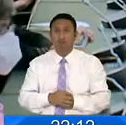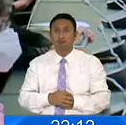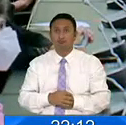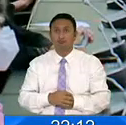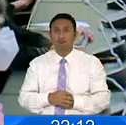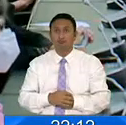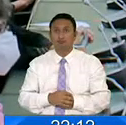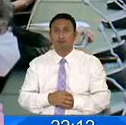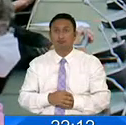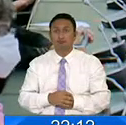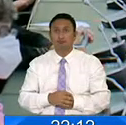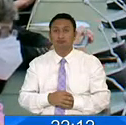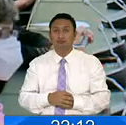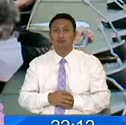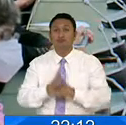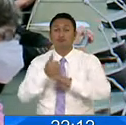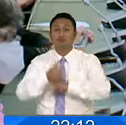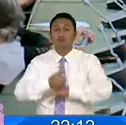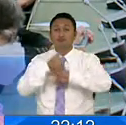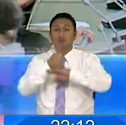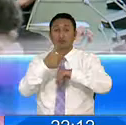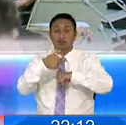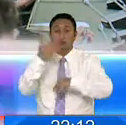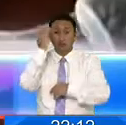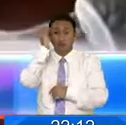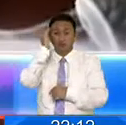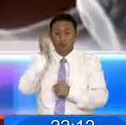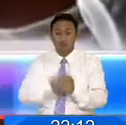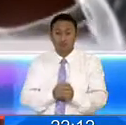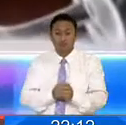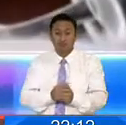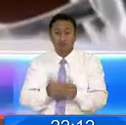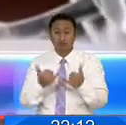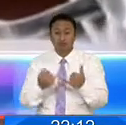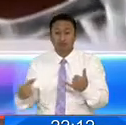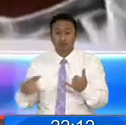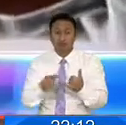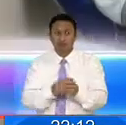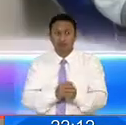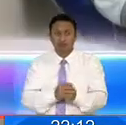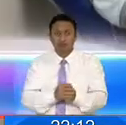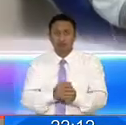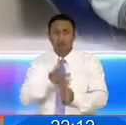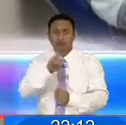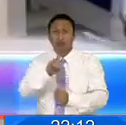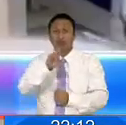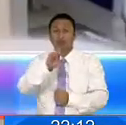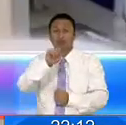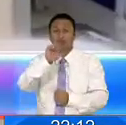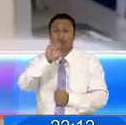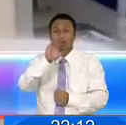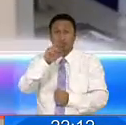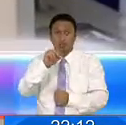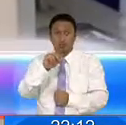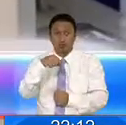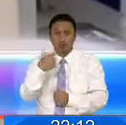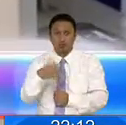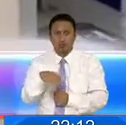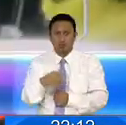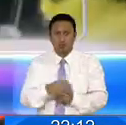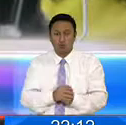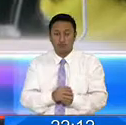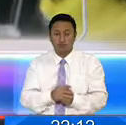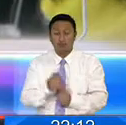ECU-912. Las autoridades se encuentran preocupadas frente a la incontrolable variante Delta del COVID-19. Es por ello que el